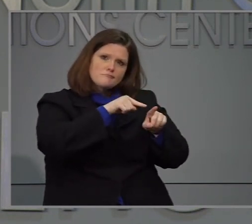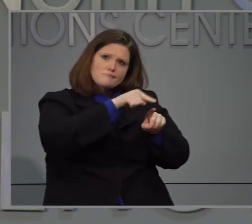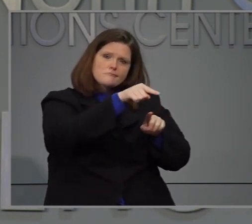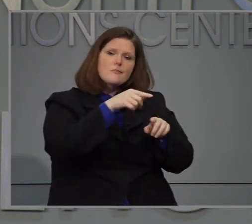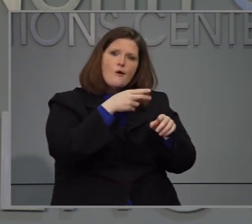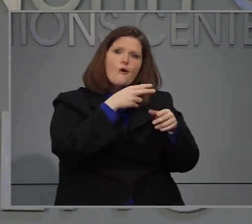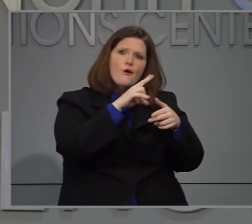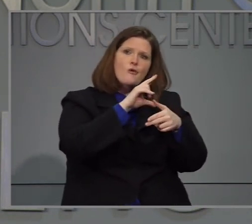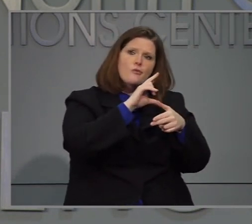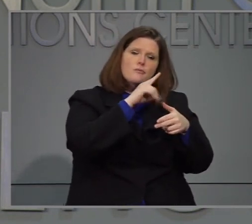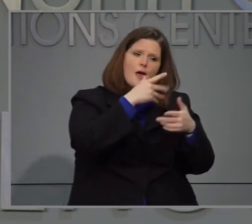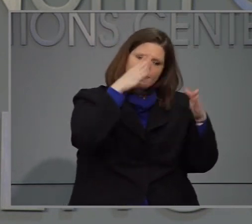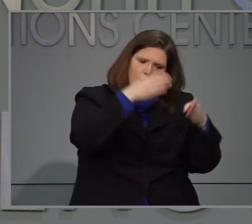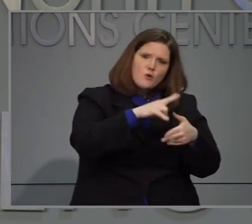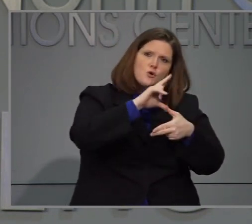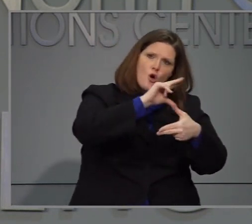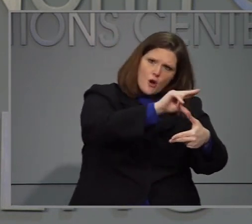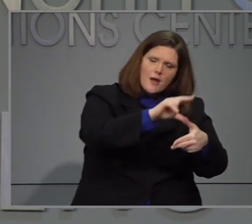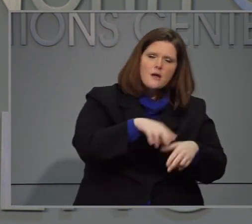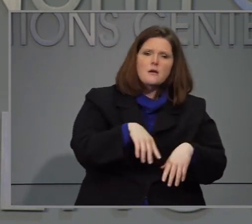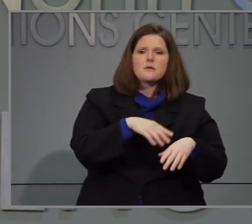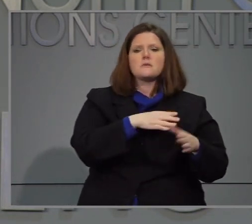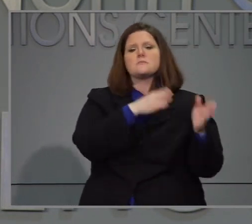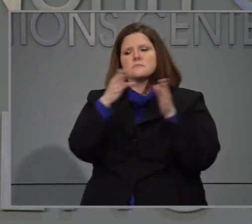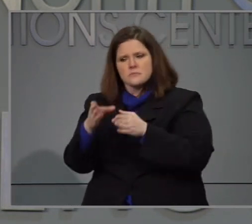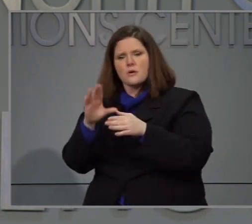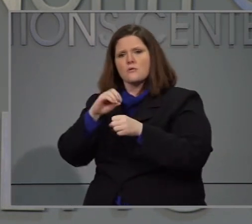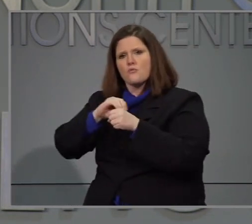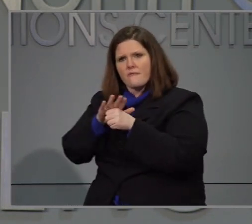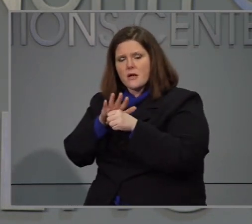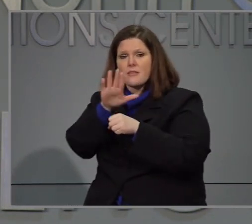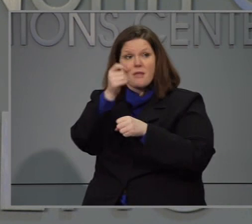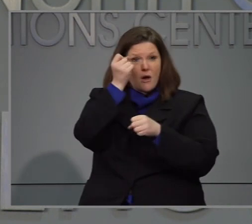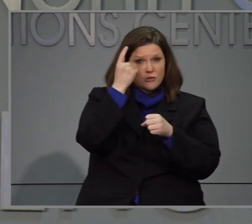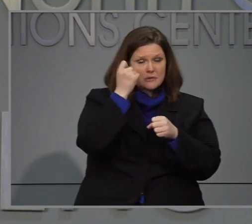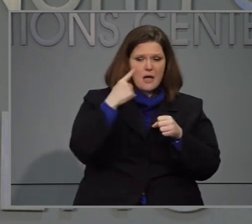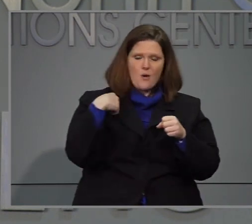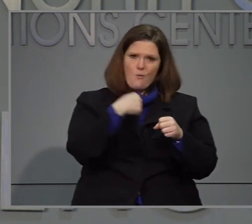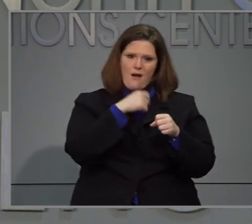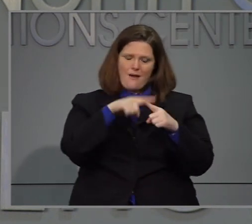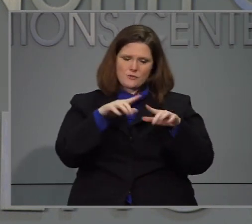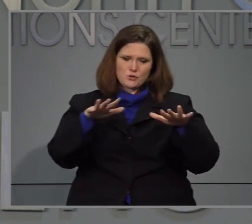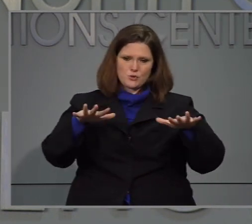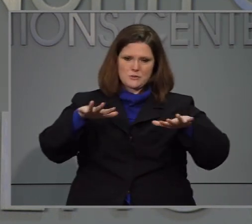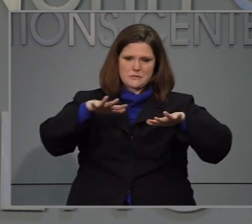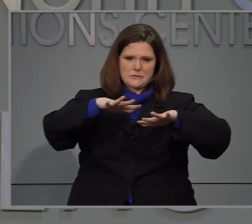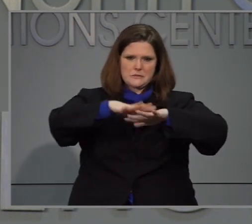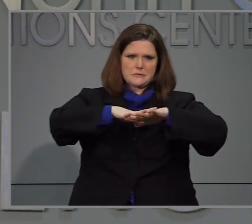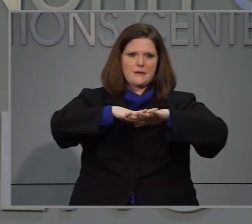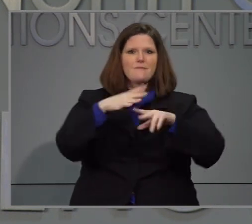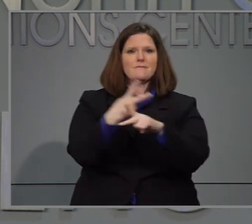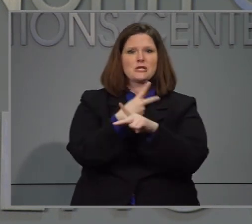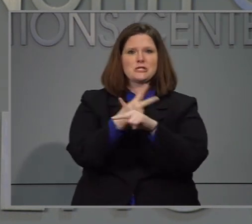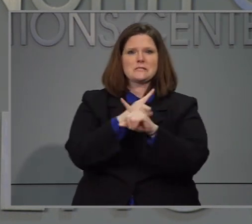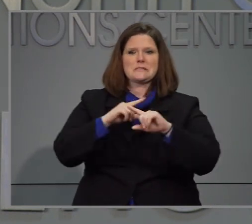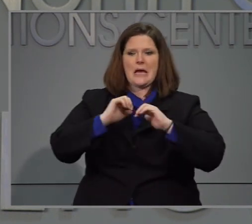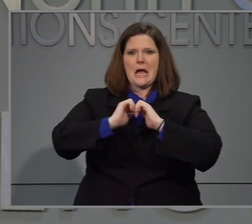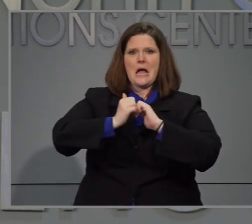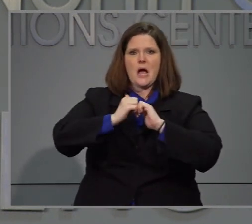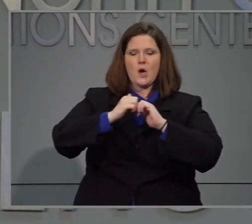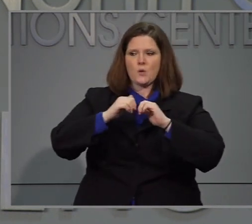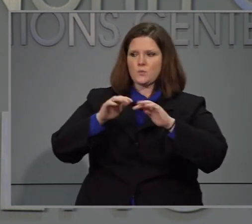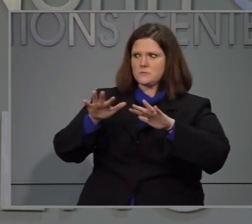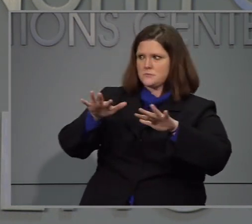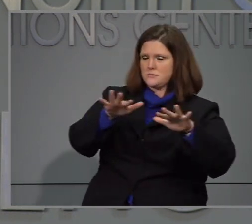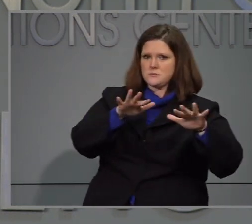hacer para prepararse en caso de que tengamos un huracán y comprender que nuestra respuesta va a ser un tanto distinta. Hay